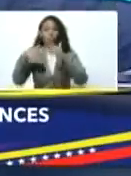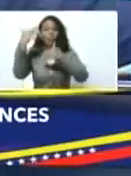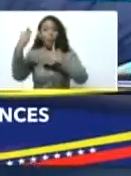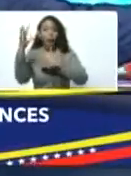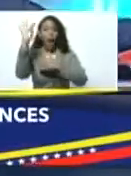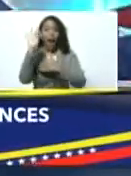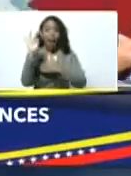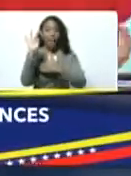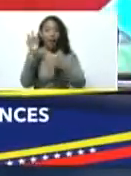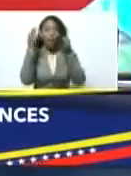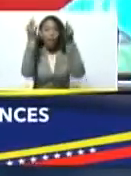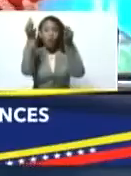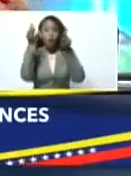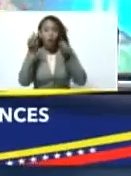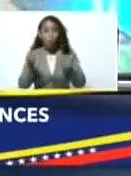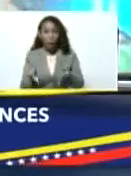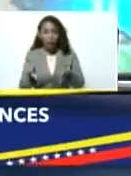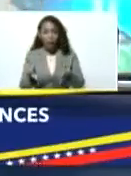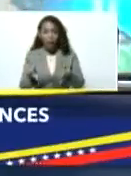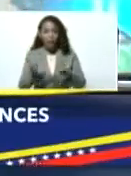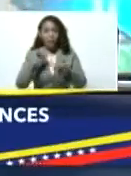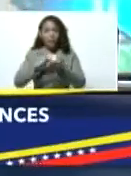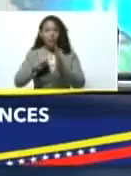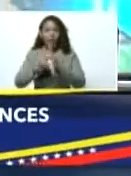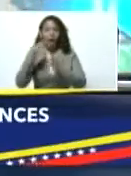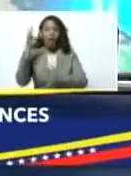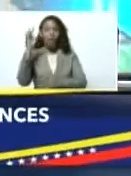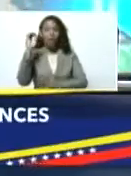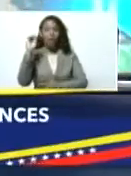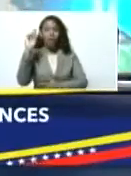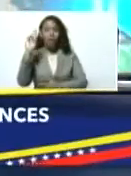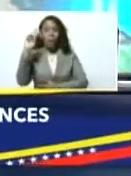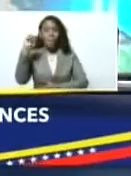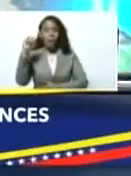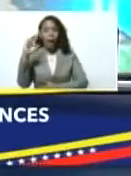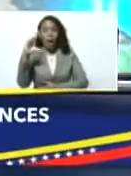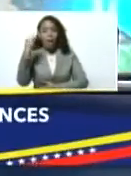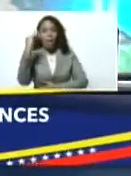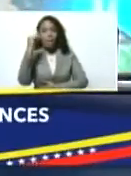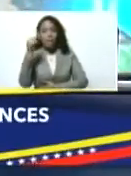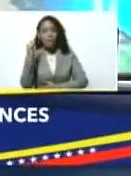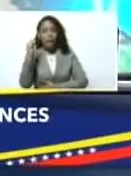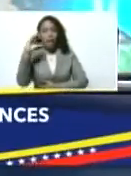formalización, ¿verdad? Toda la parte legal